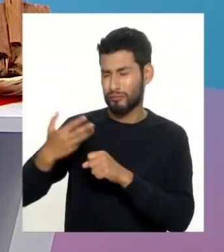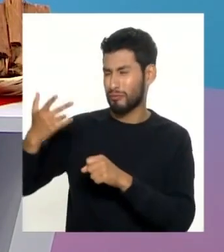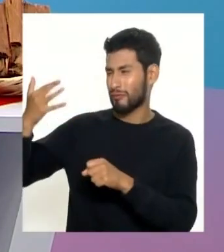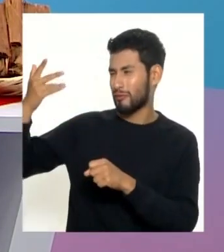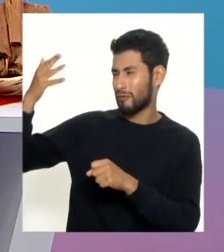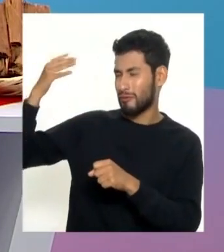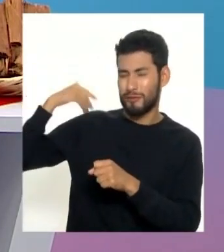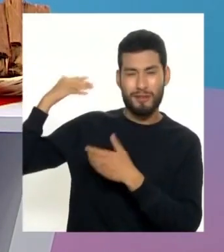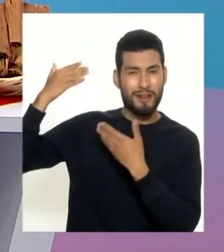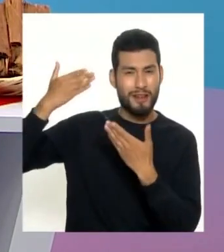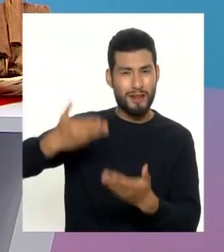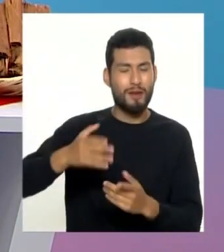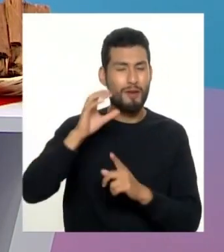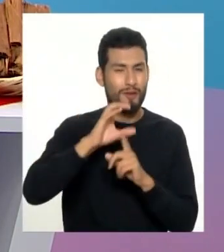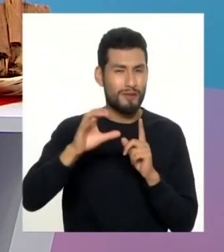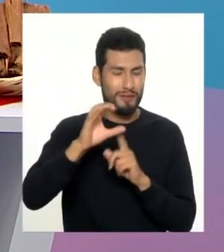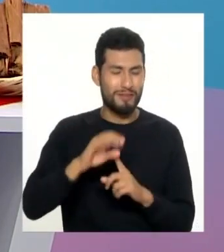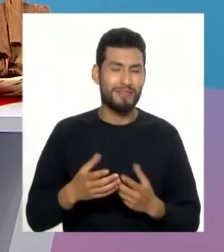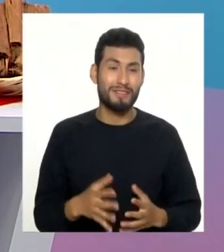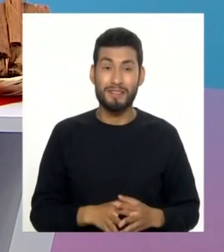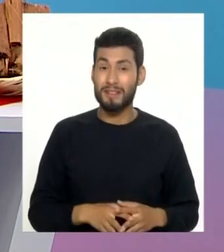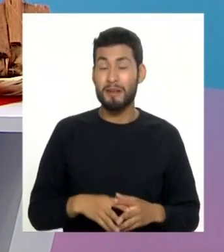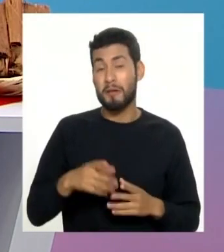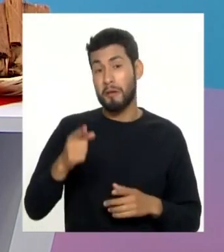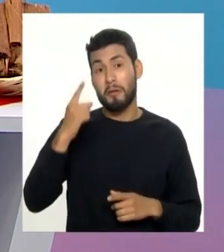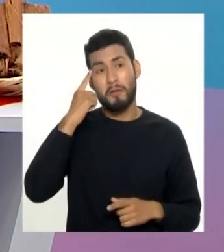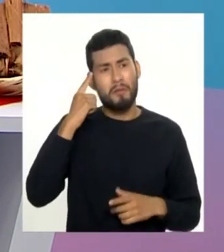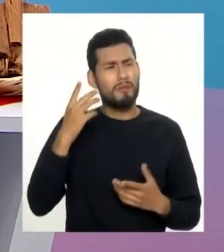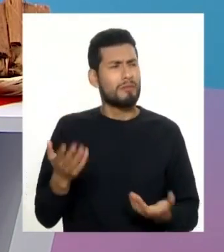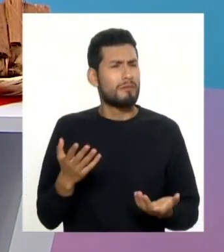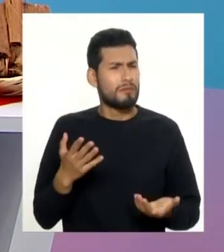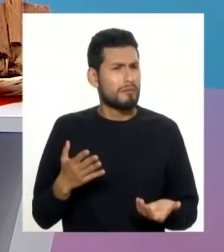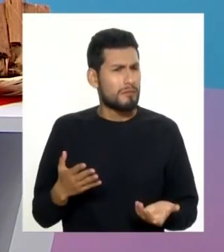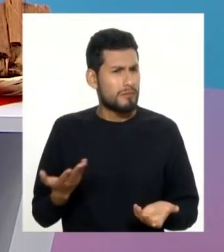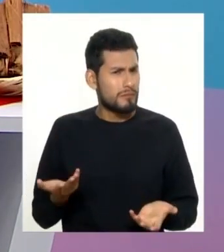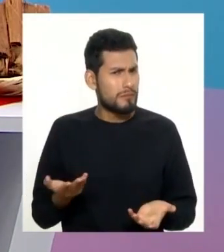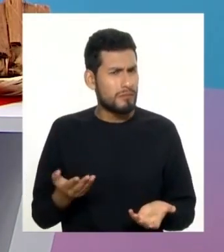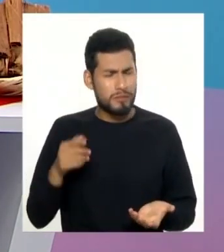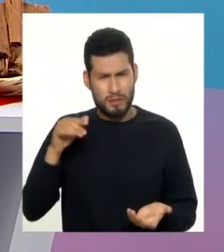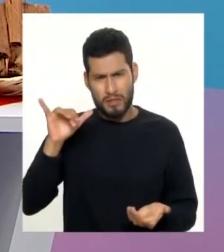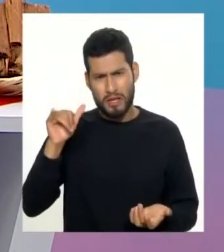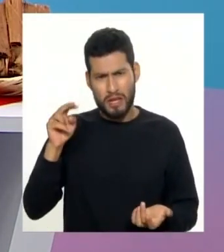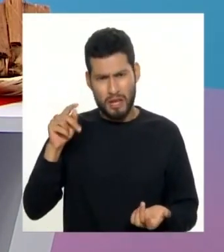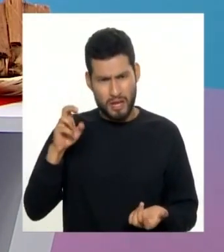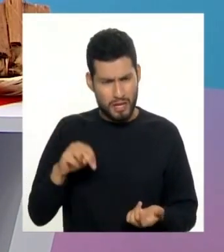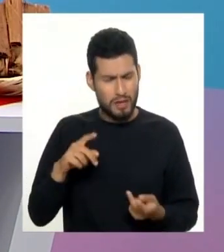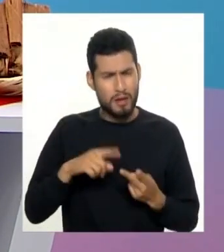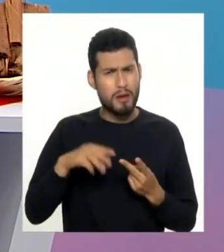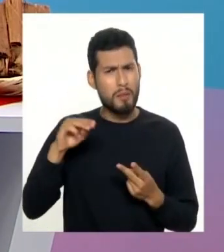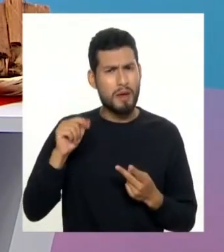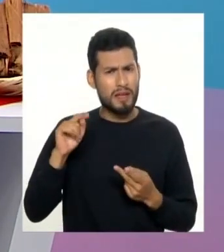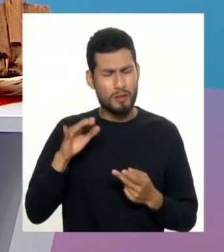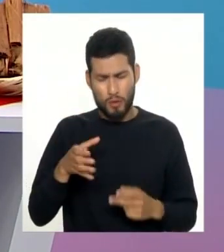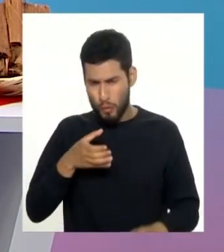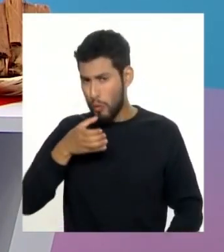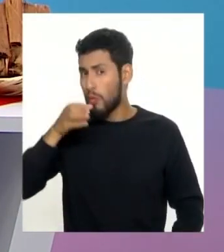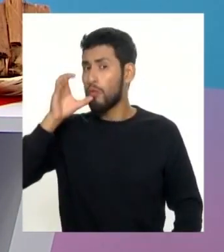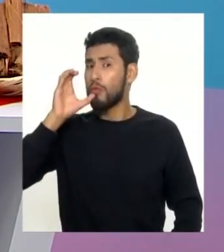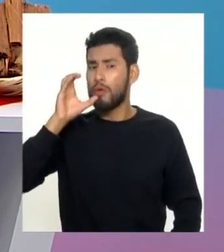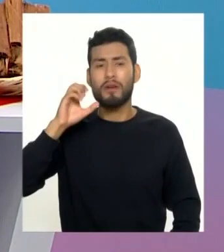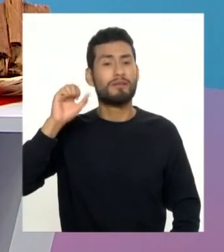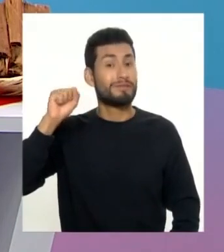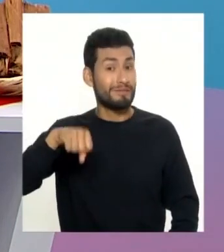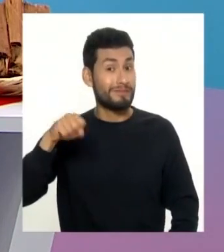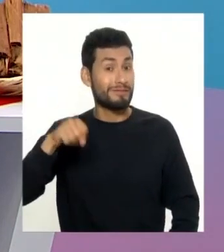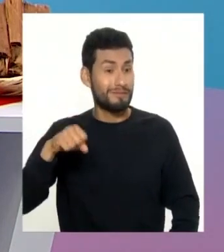parte de la herencia cultural. Algunos se preguntarán, ¿y puedo tomar el llantén? ¿Puedo tomar el matico? Por supuesto que sí.